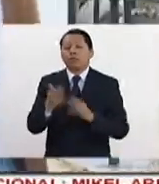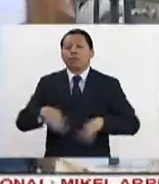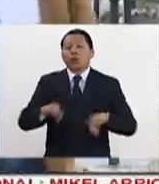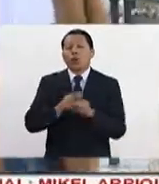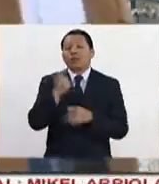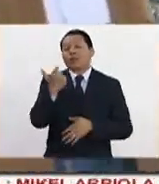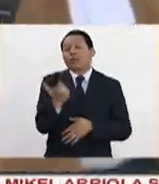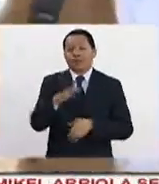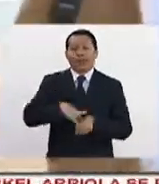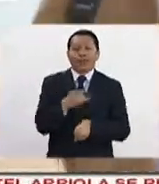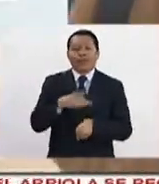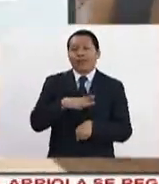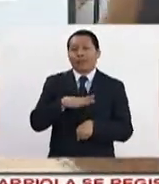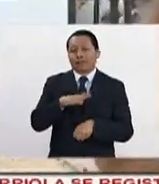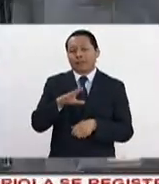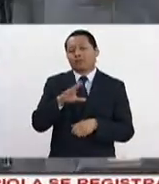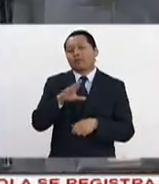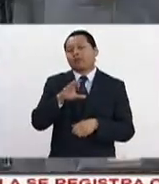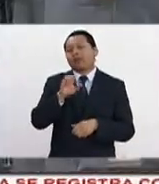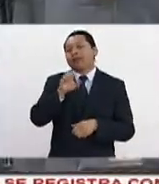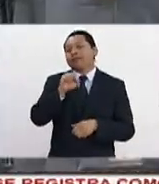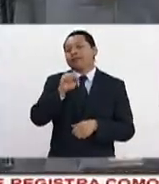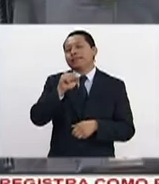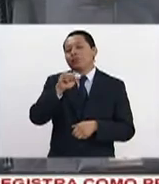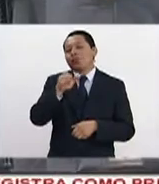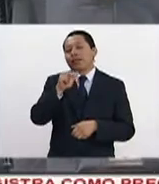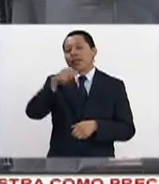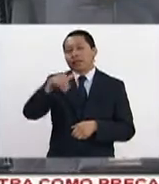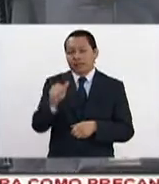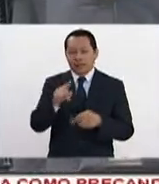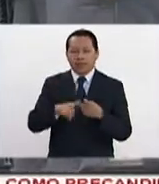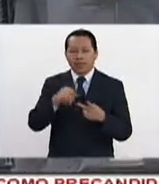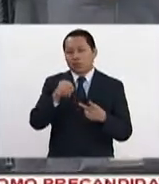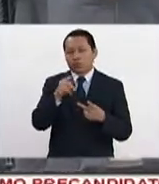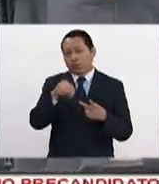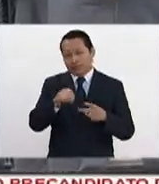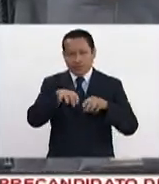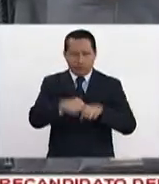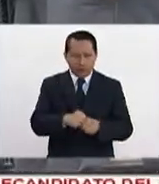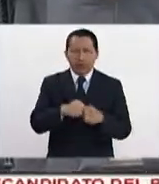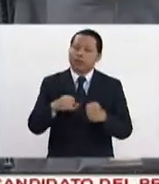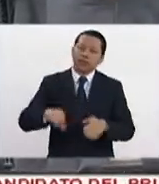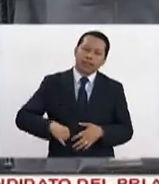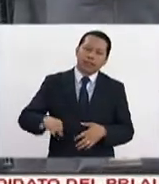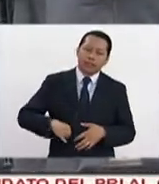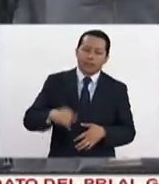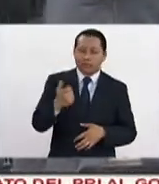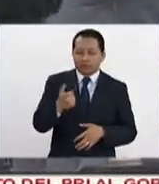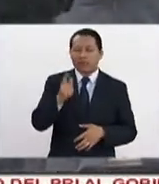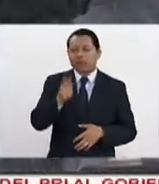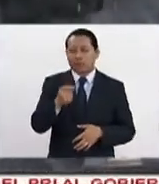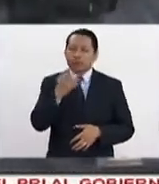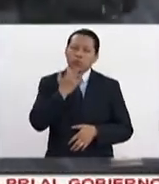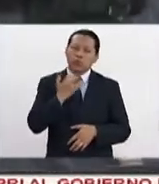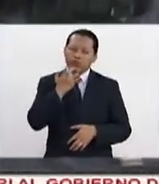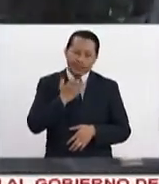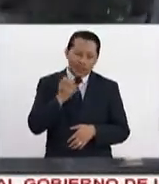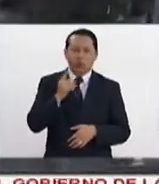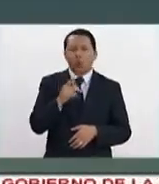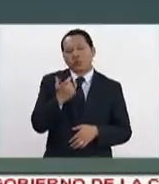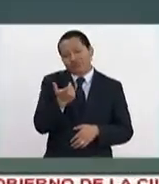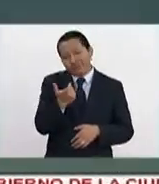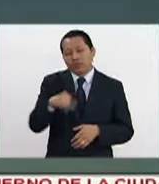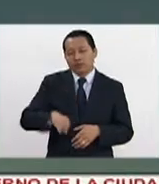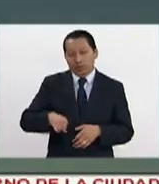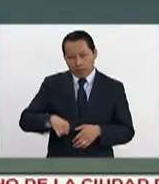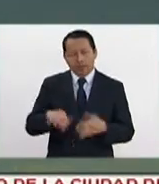hay asentamientos en Cisjordania y también en Jerusalén, y hay intereses económicos por parte de colonos judíos y también por parte de